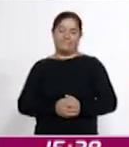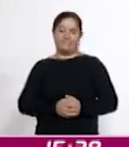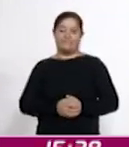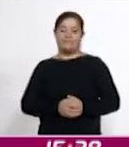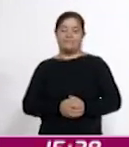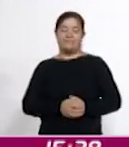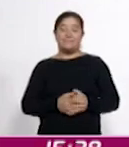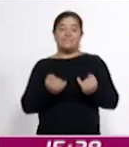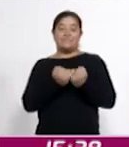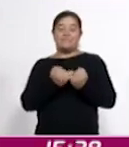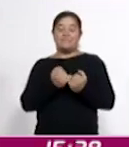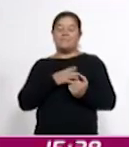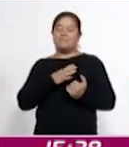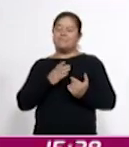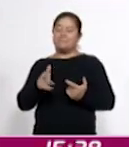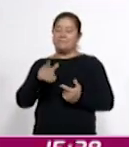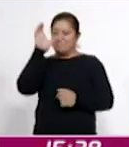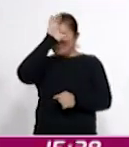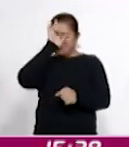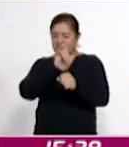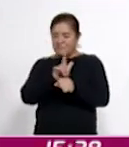Estamos fomentando la cultura y